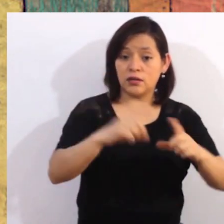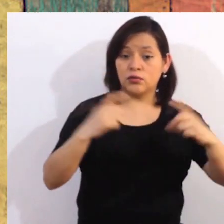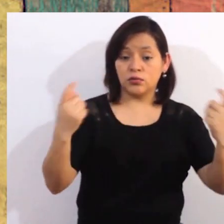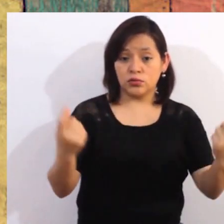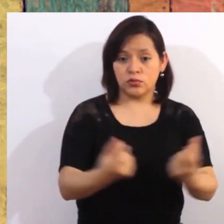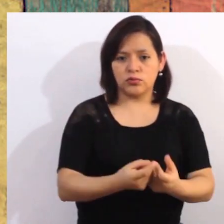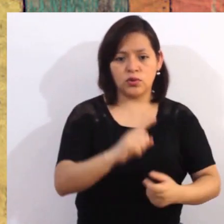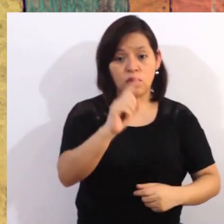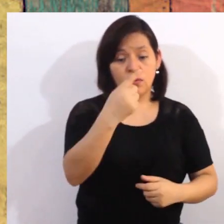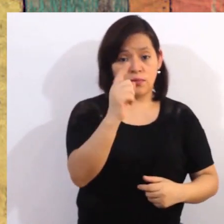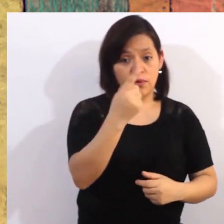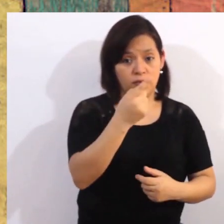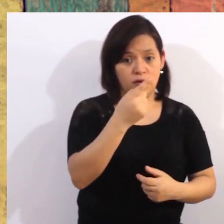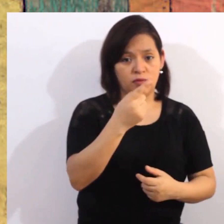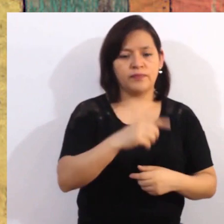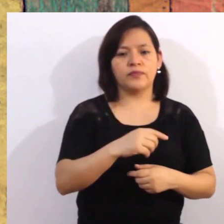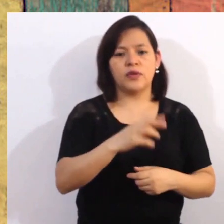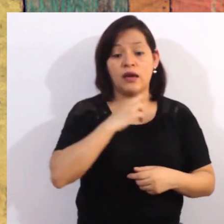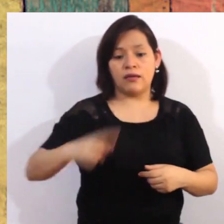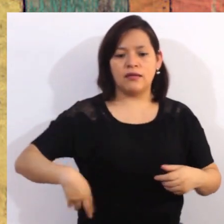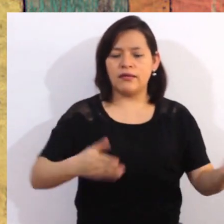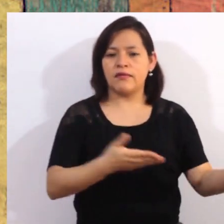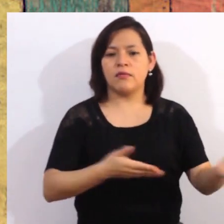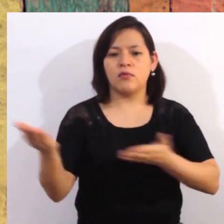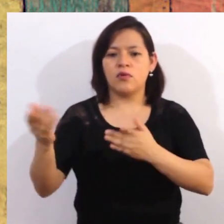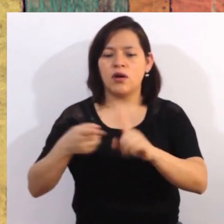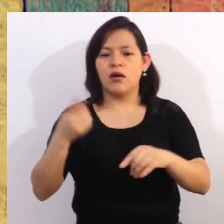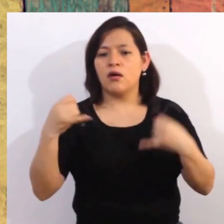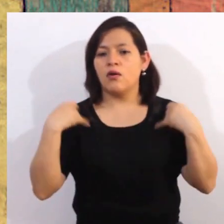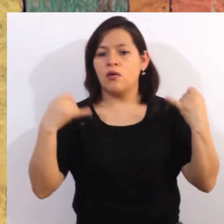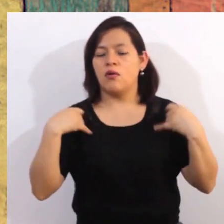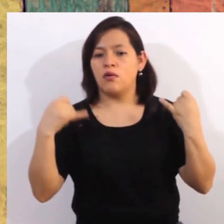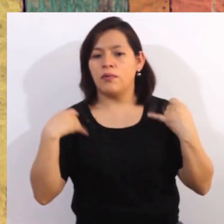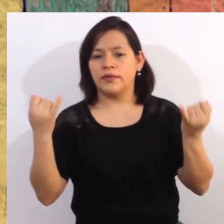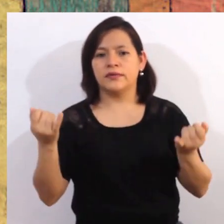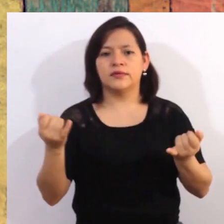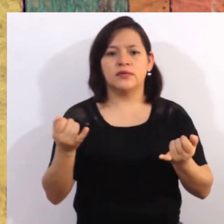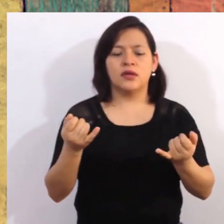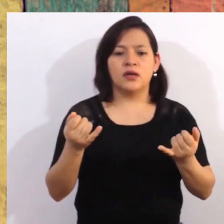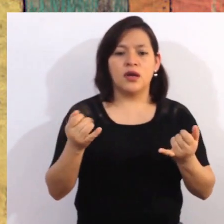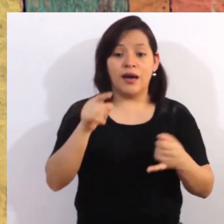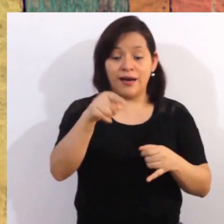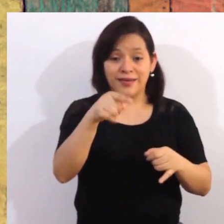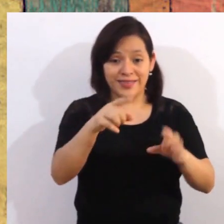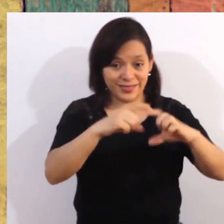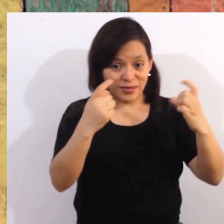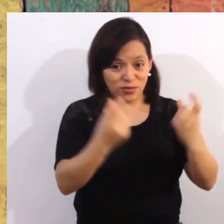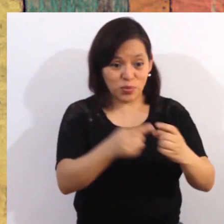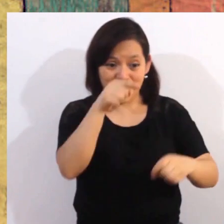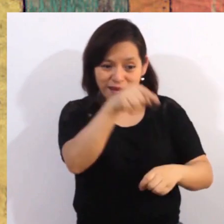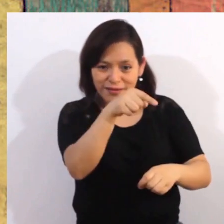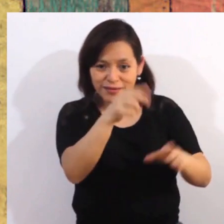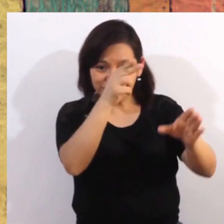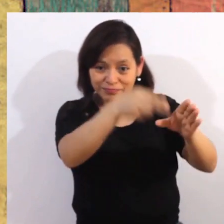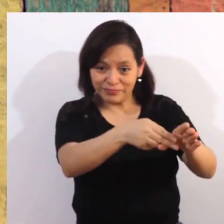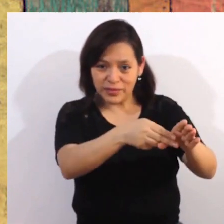de Nabucodonosor se llevó a los nobles y a jóvenes como Daniel y sus compañeros. Allí Daniel en Babilonia tendría